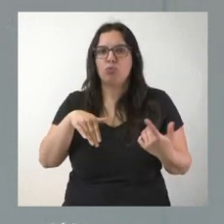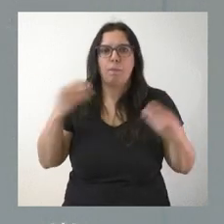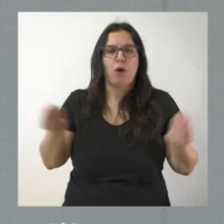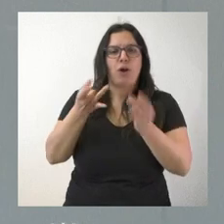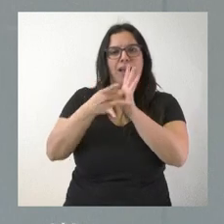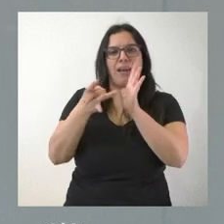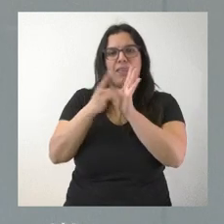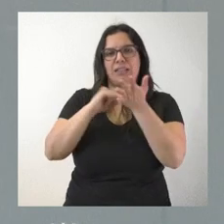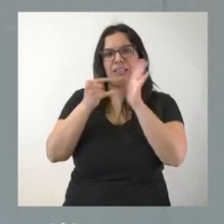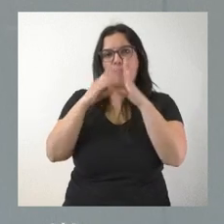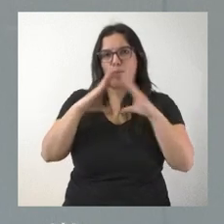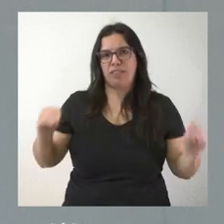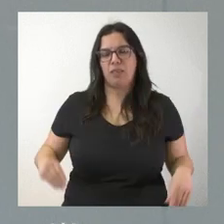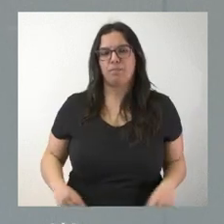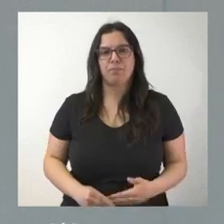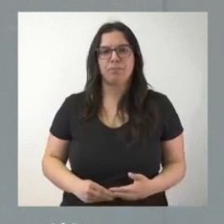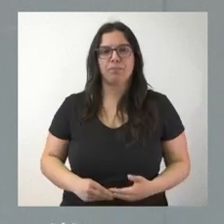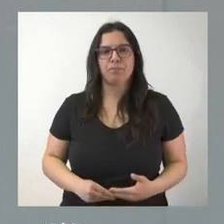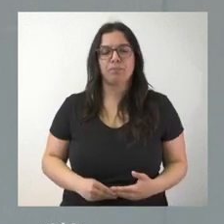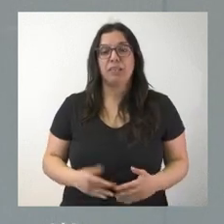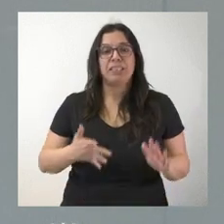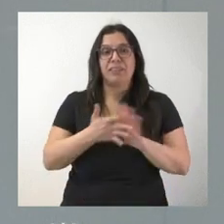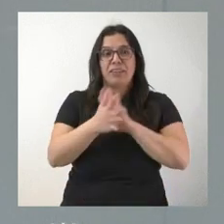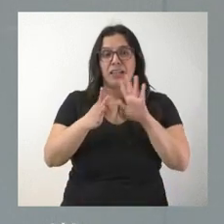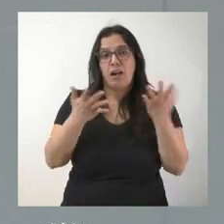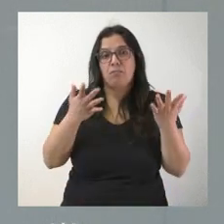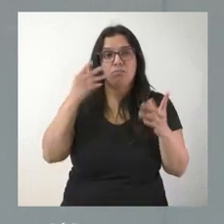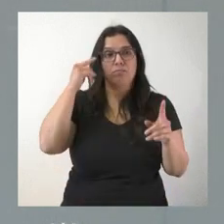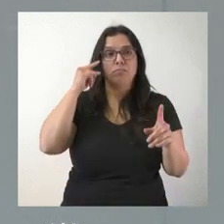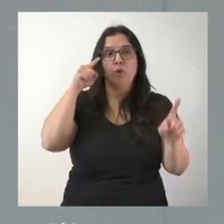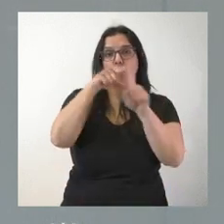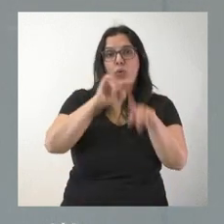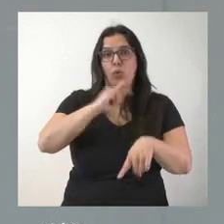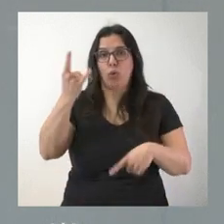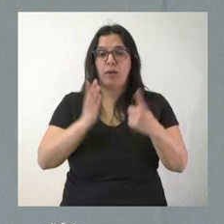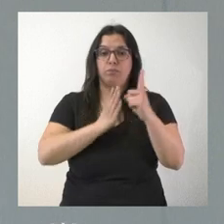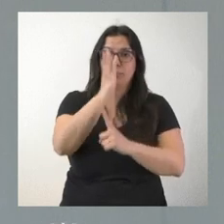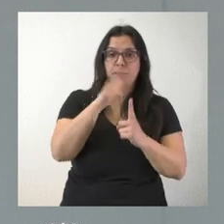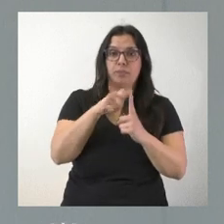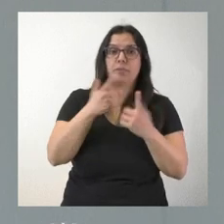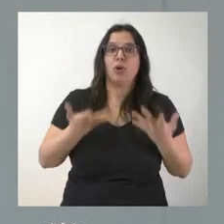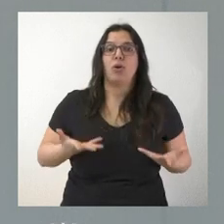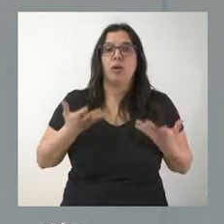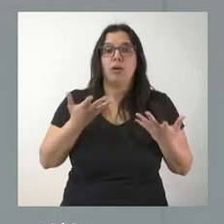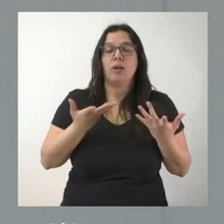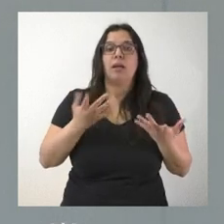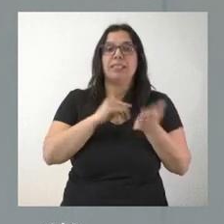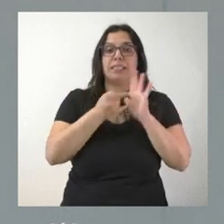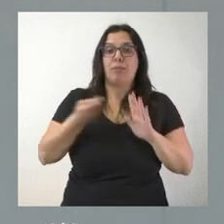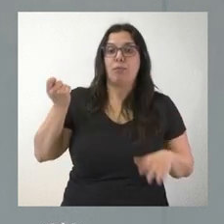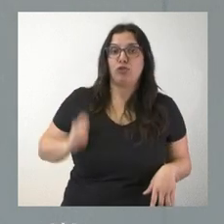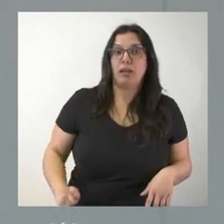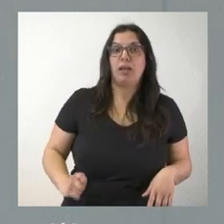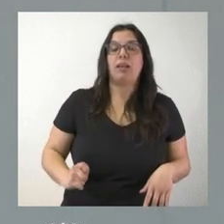calidad del sistema universitario se trata En definitiva de un doble objetivo avanzar en disponer de profesionales para el sistema sanitario